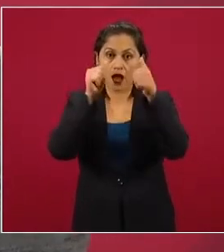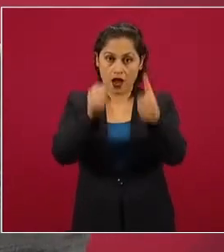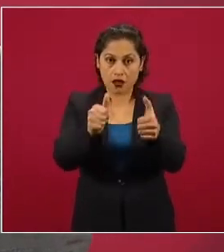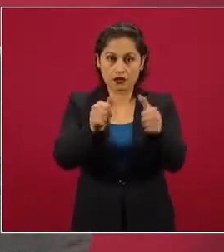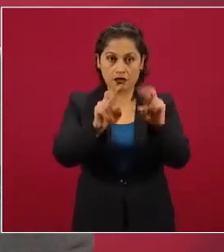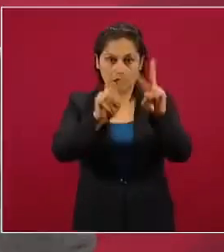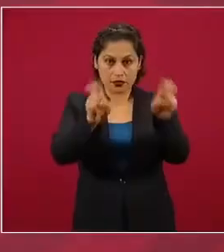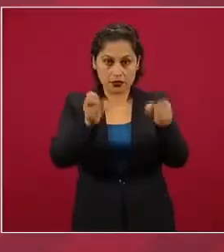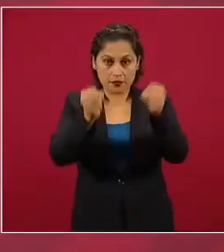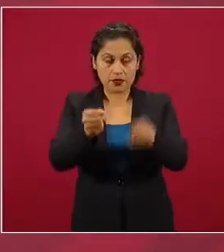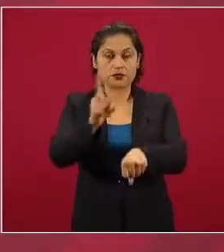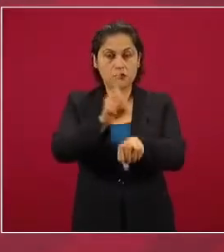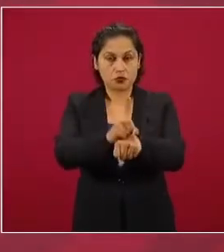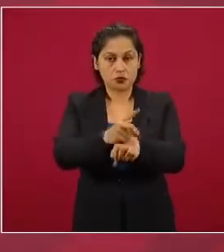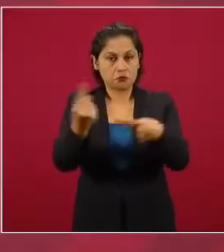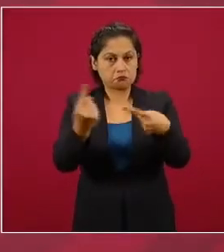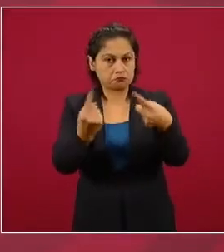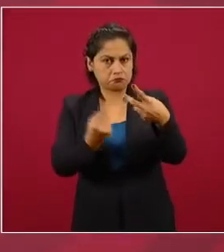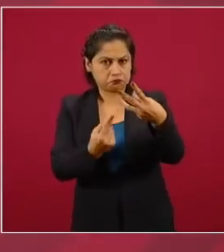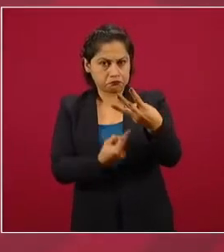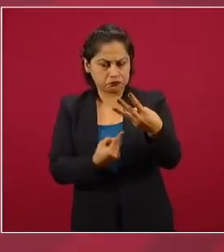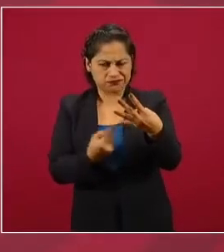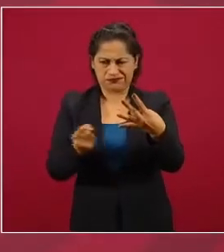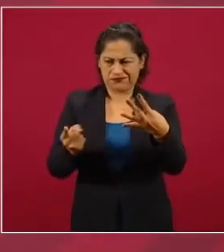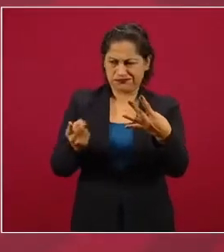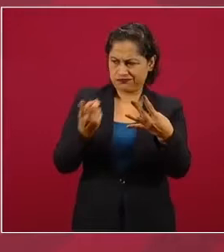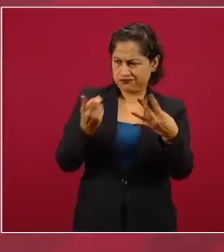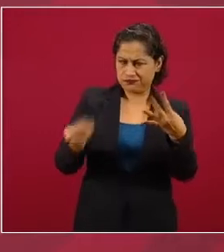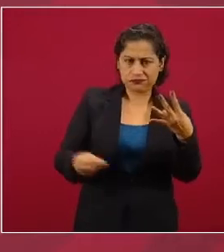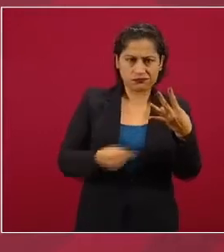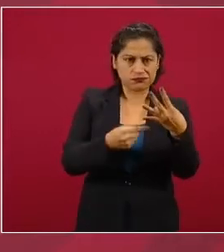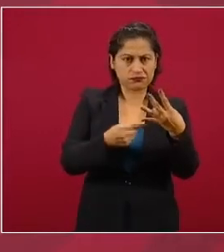De lo que pasa, por ejemplo,